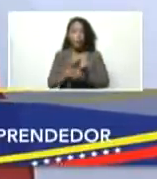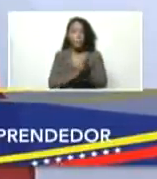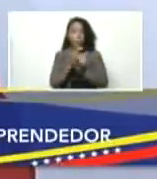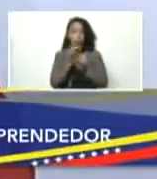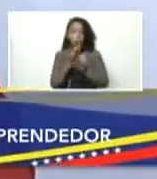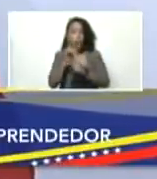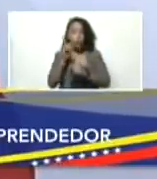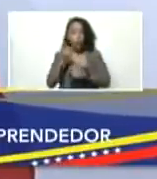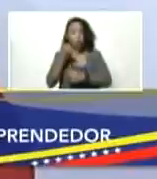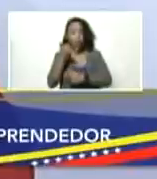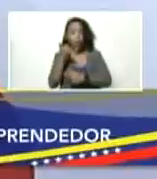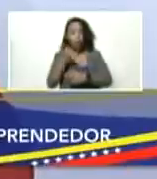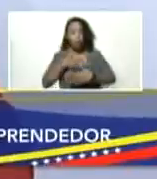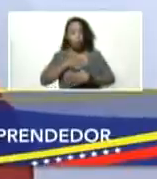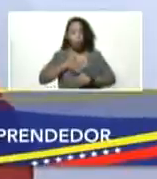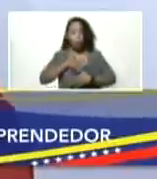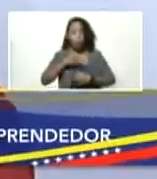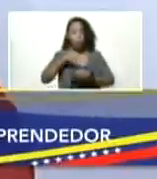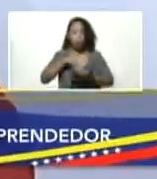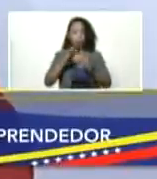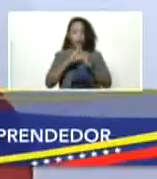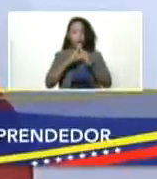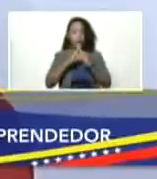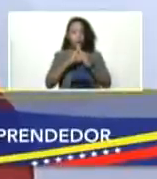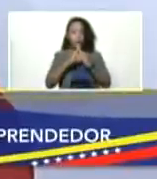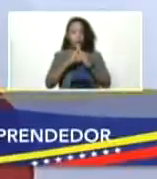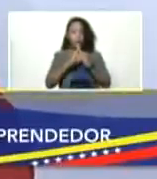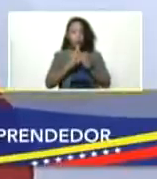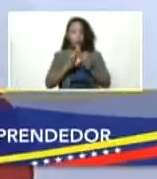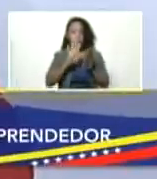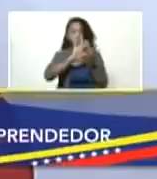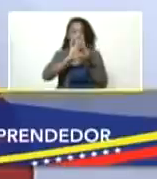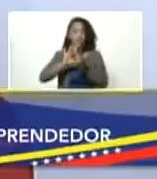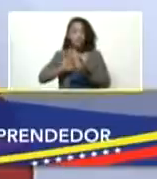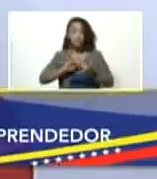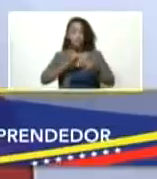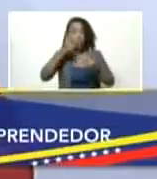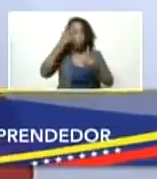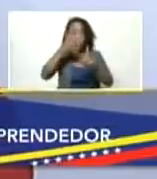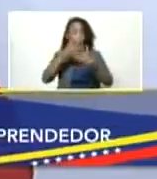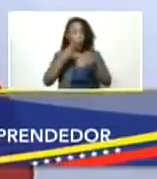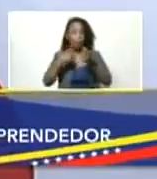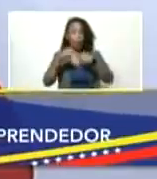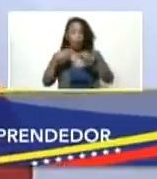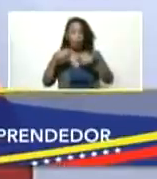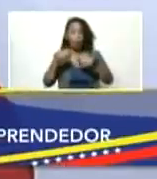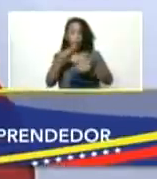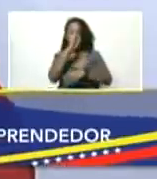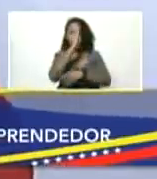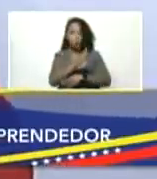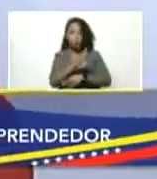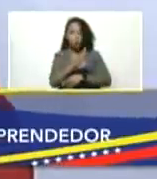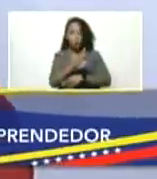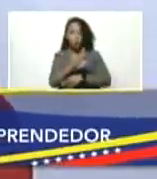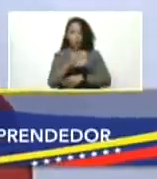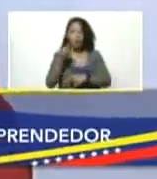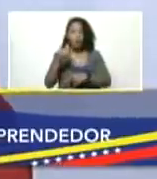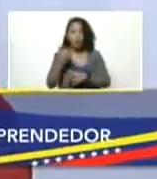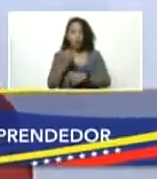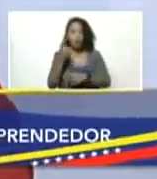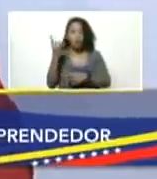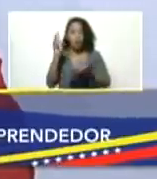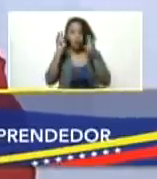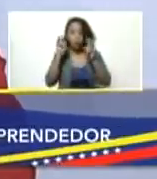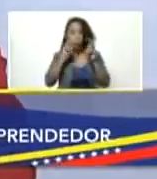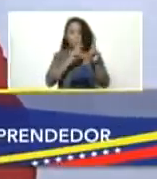través de su teléfono y la comodidad de su casa o de su negocio, interactúa con un asesor de negocio, presidente. ¿Directamente del teléfono? Directamente. Ese es el